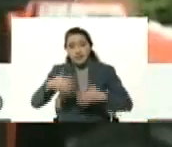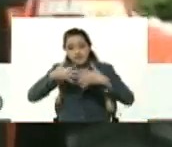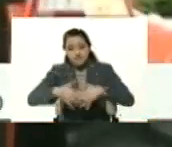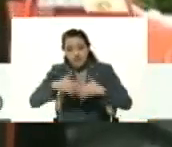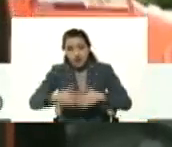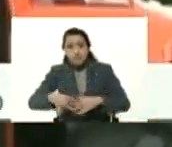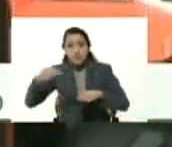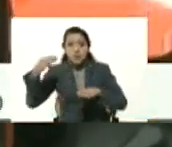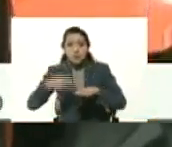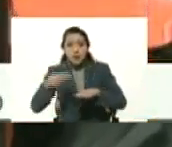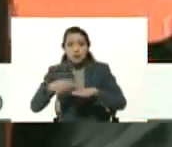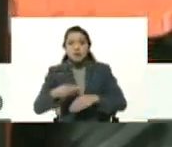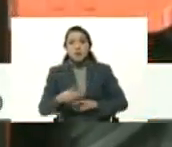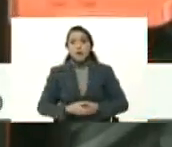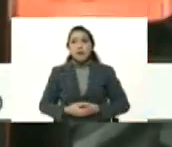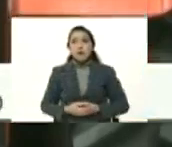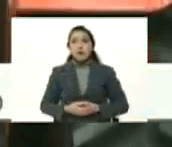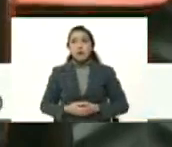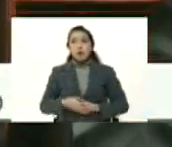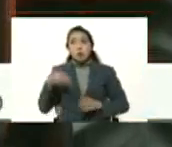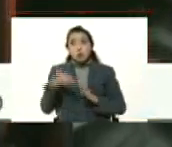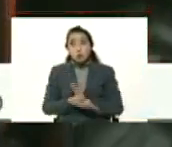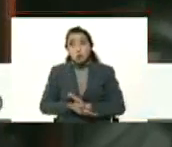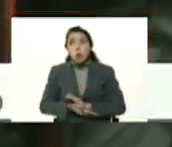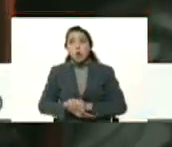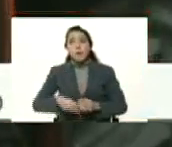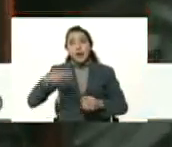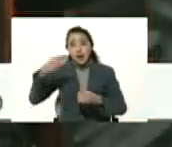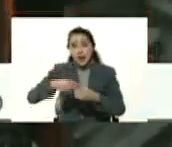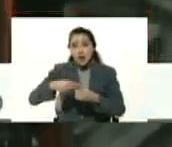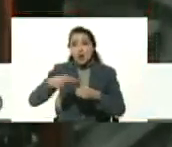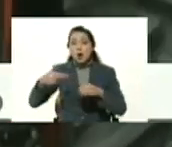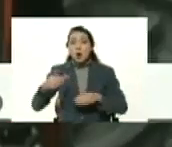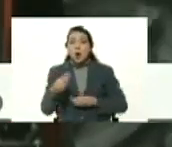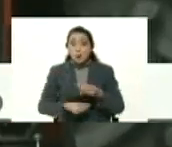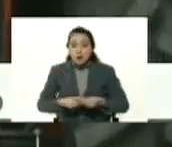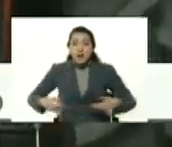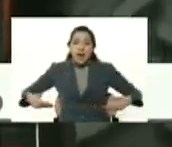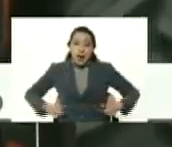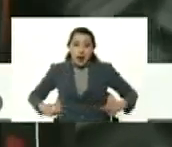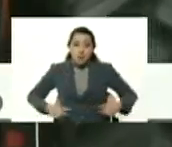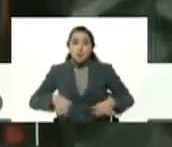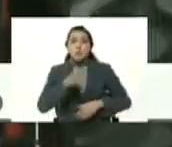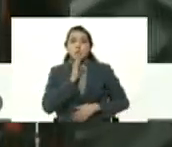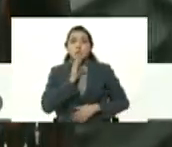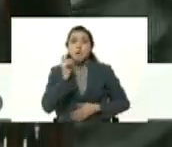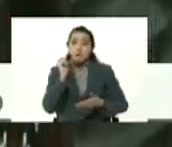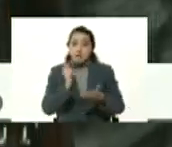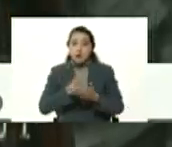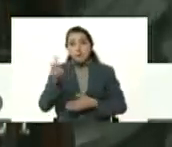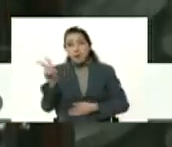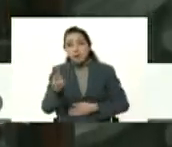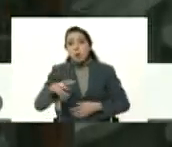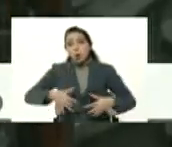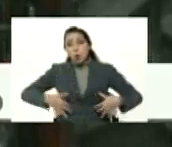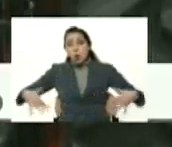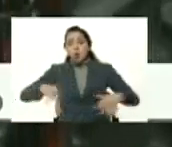PDVSA, con el tema del combustible, vemos que también hace un gran esfuerzo. La banca pública, Banco de Venezuela, Banco del